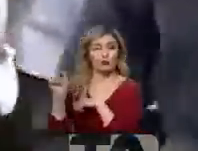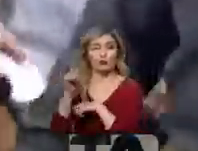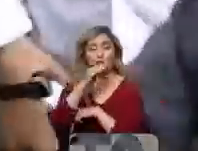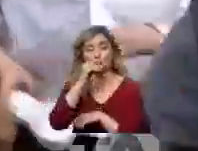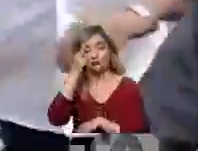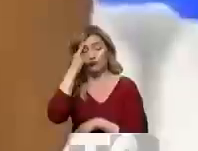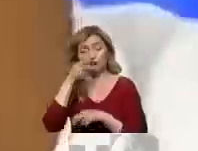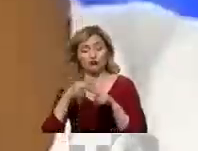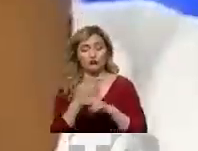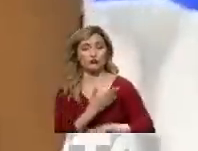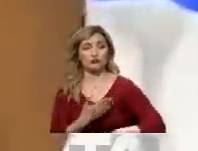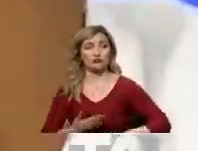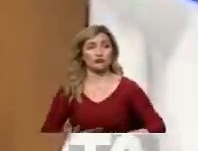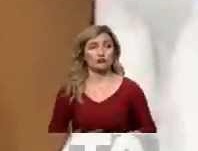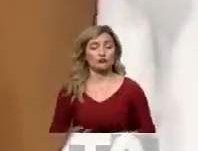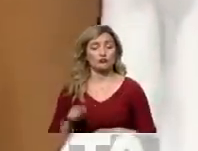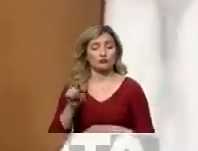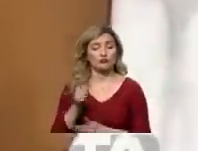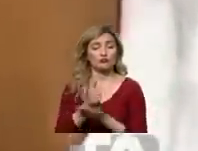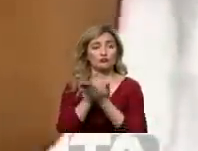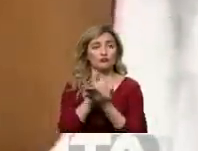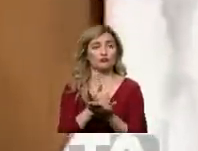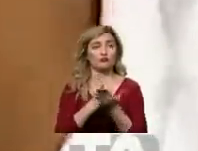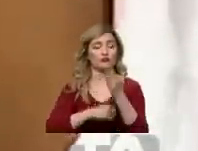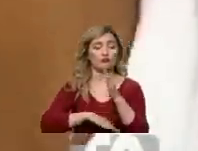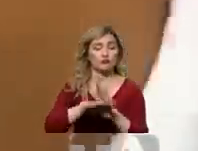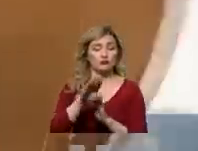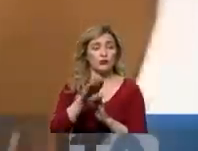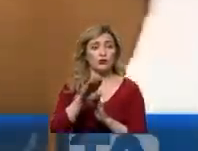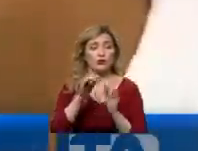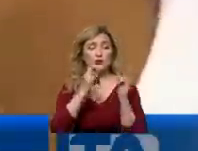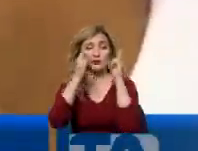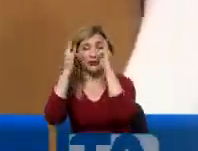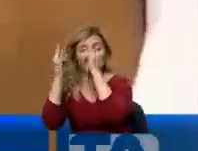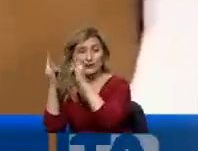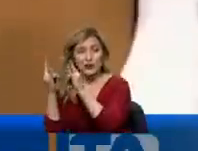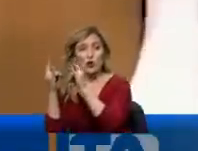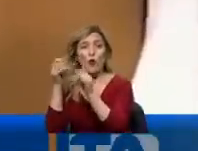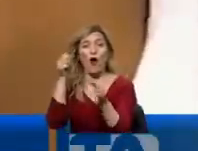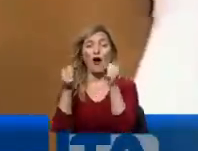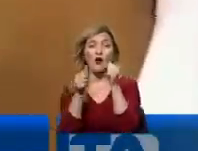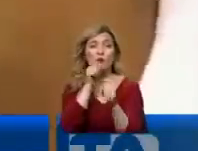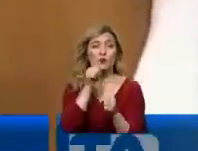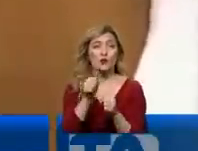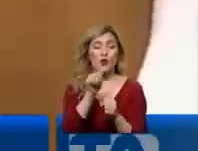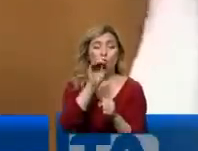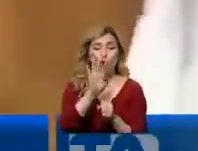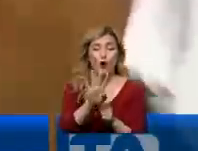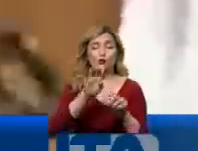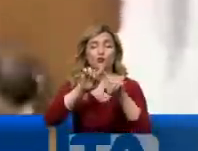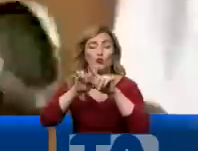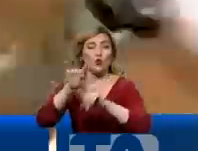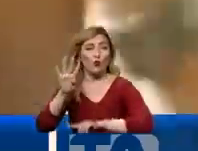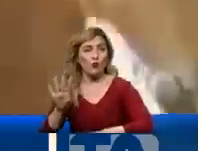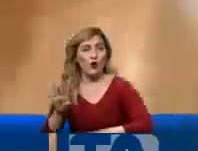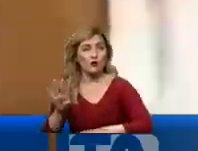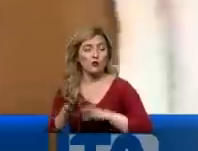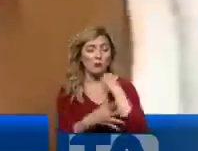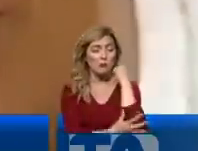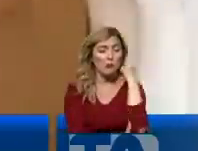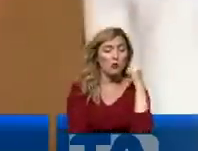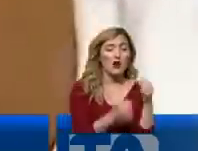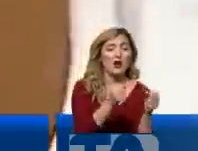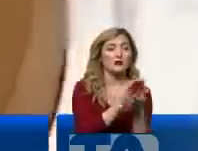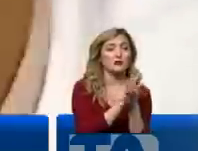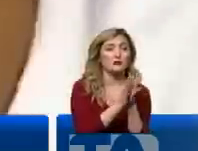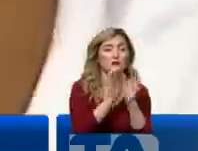Correa, expresidente. El subsidio está beneficiando más al rico que tiene un carro privado 4x4, 8 cilindros, que al pobre que no tiene ni siquiera